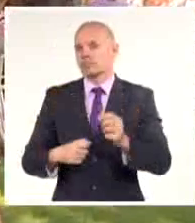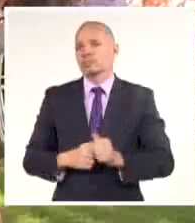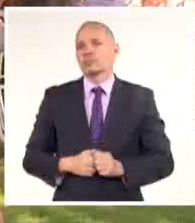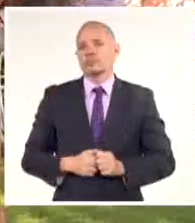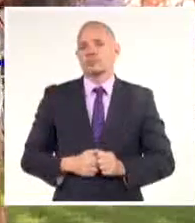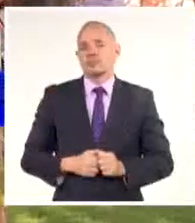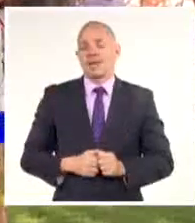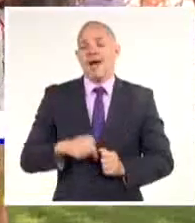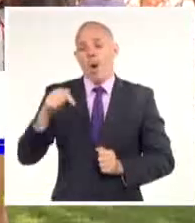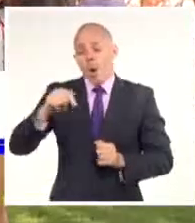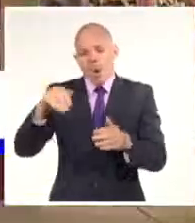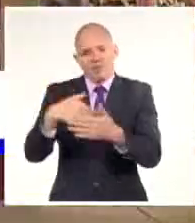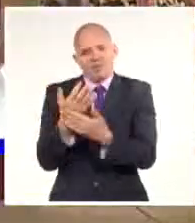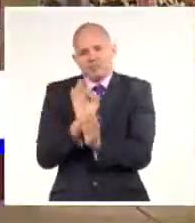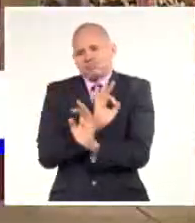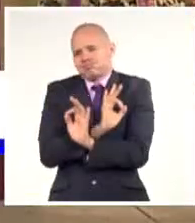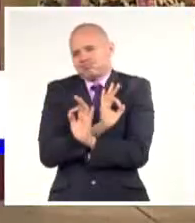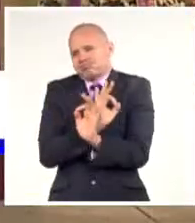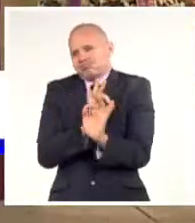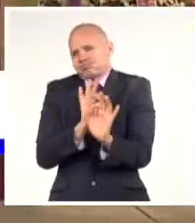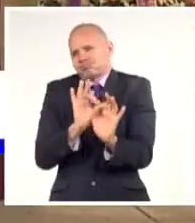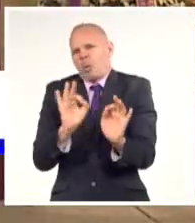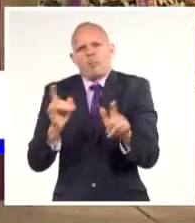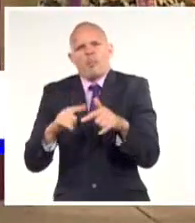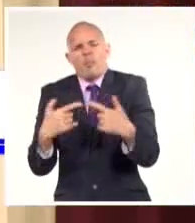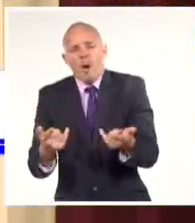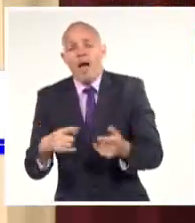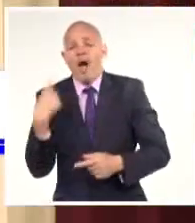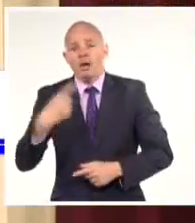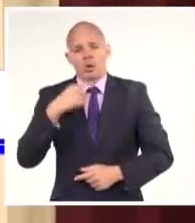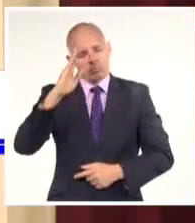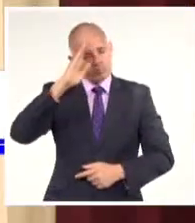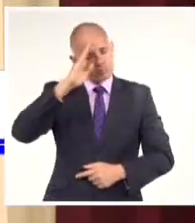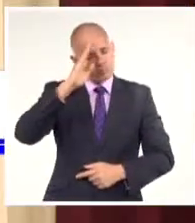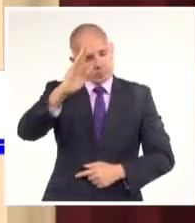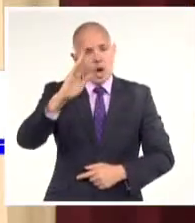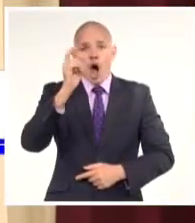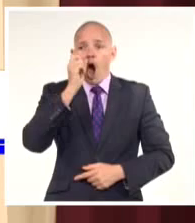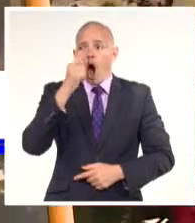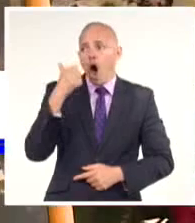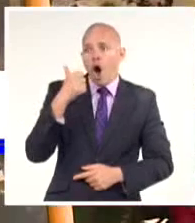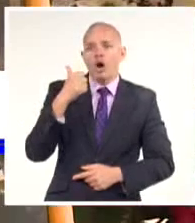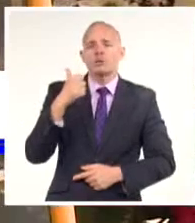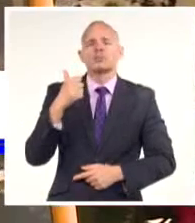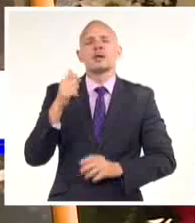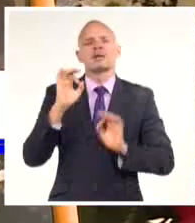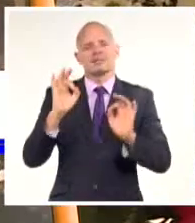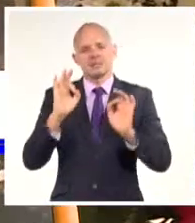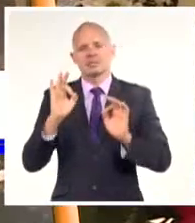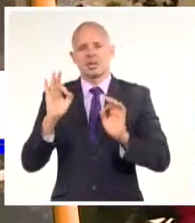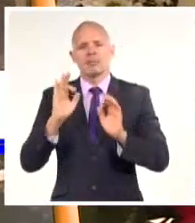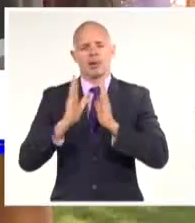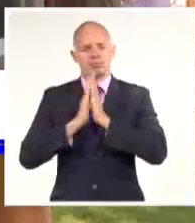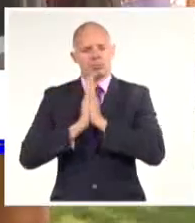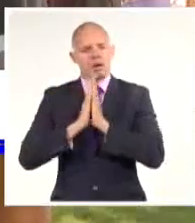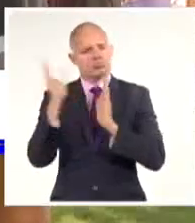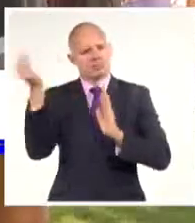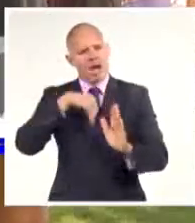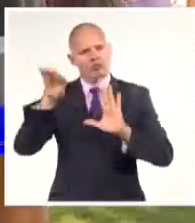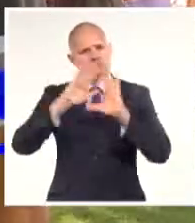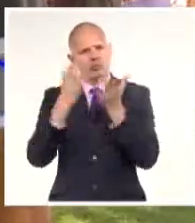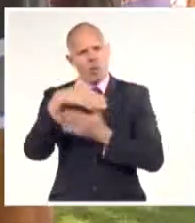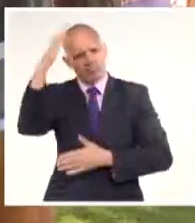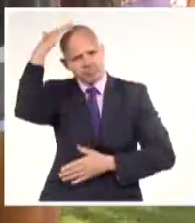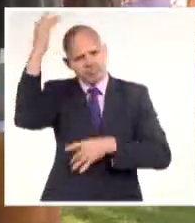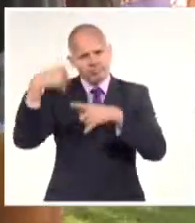muy especial para todos nosotros, porque estamos diciéndole hasta siempre a nuestro abúreo canani, Rogelio Martínez Furé. Por supuesto,